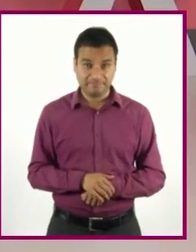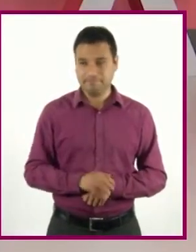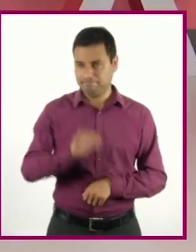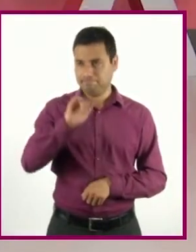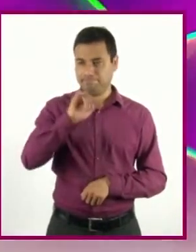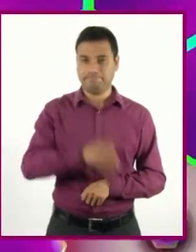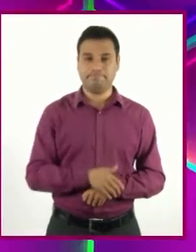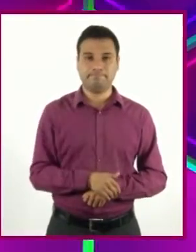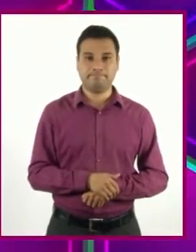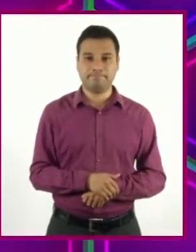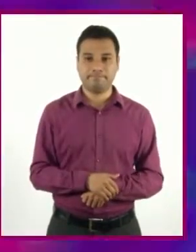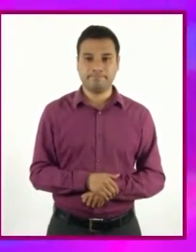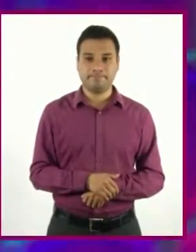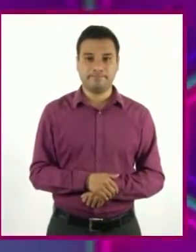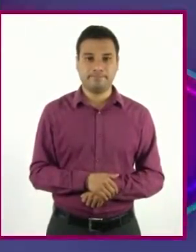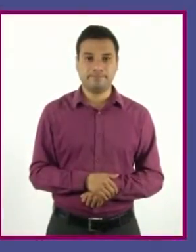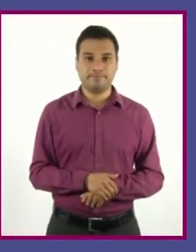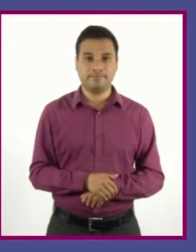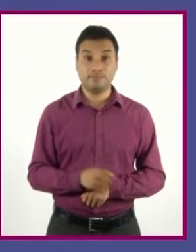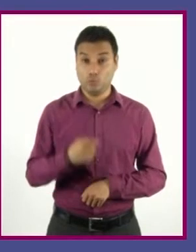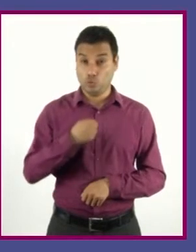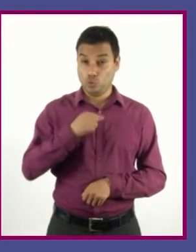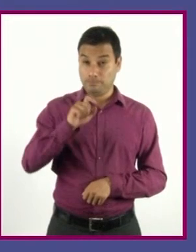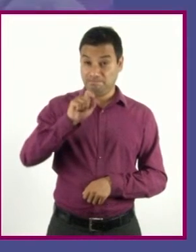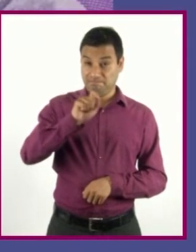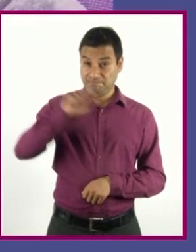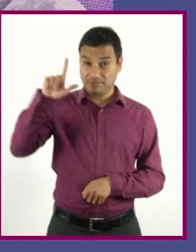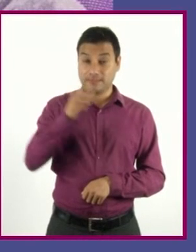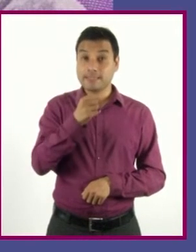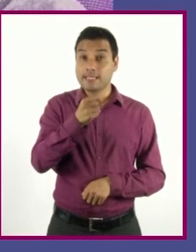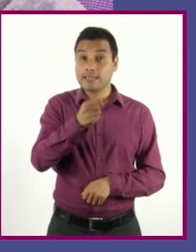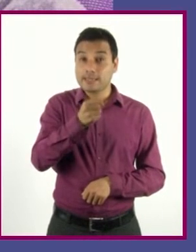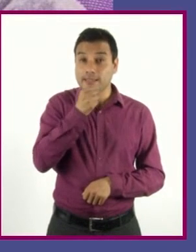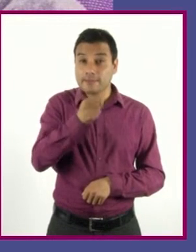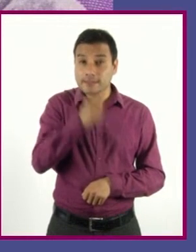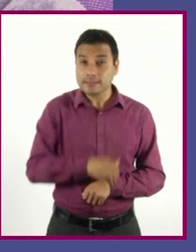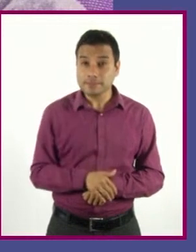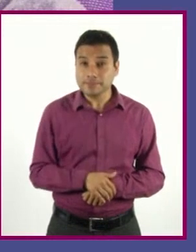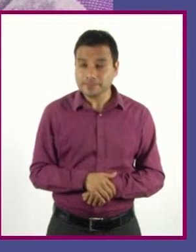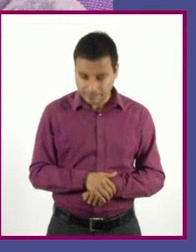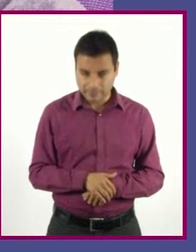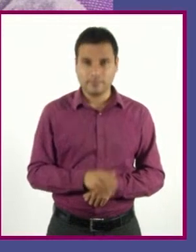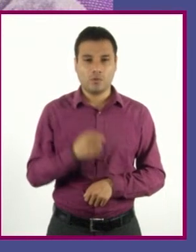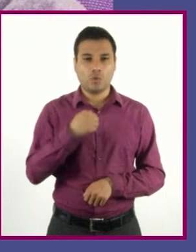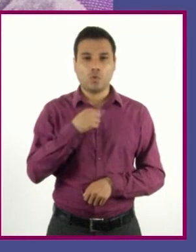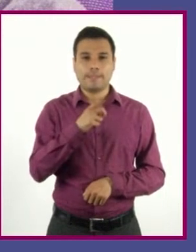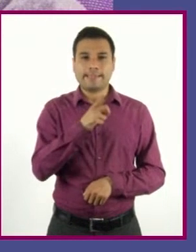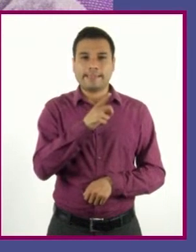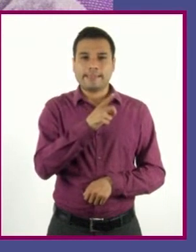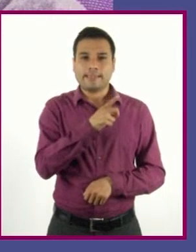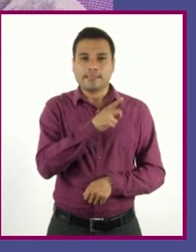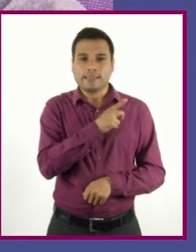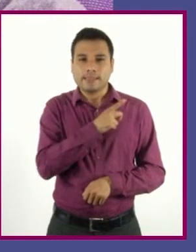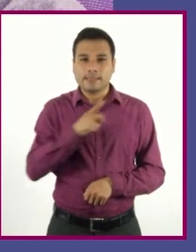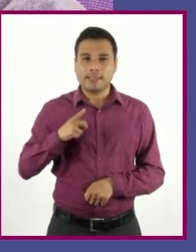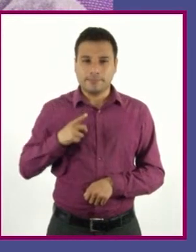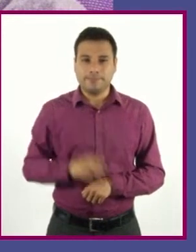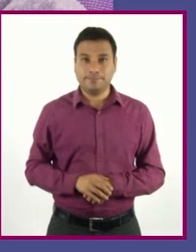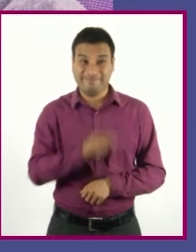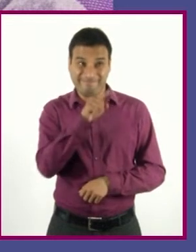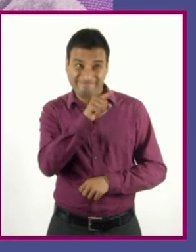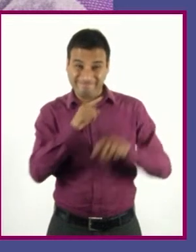Claro. Un buen entrevistador, a mi modo de ver, debe ser capaz de sostener con